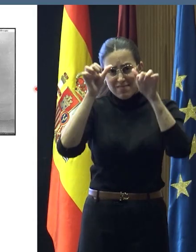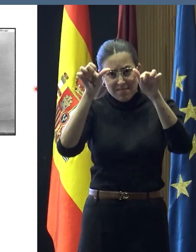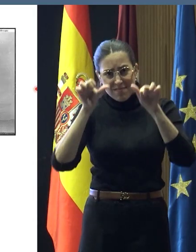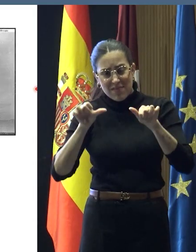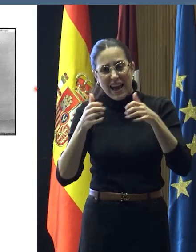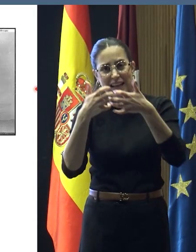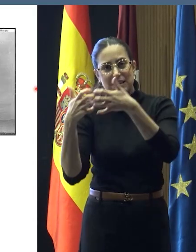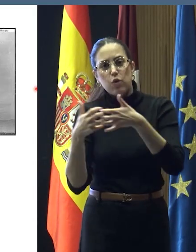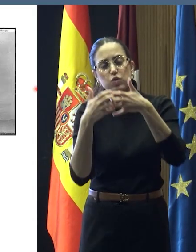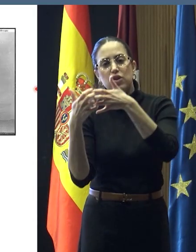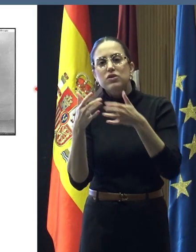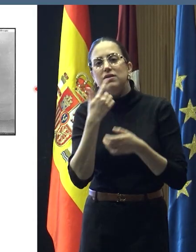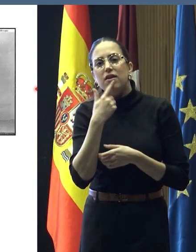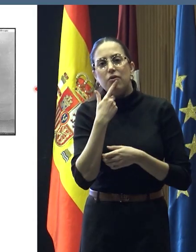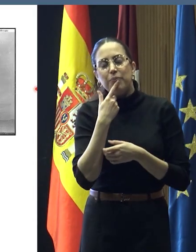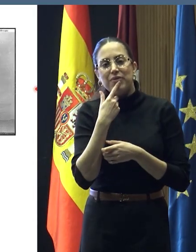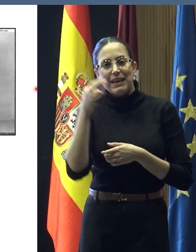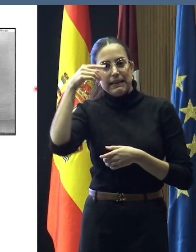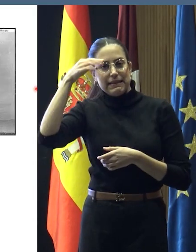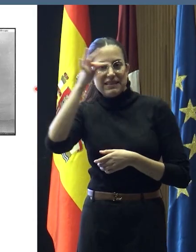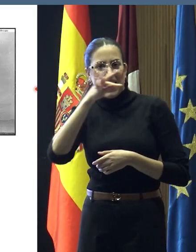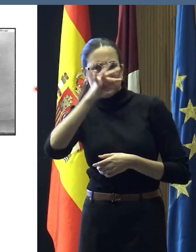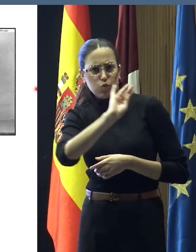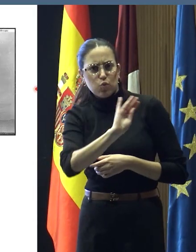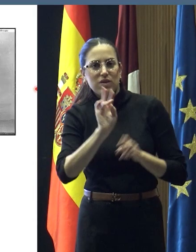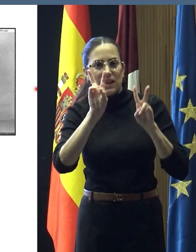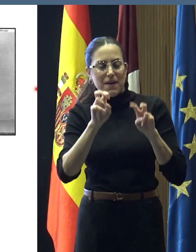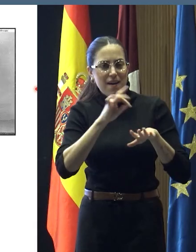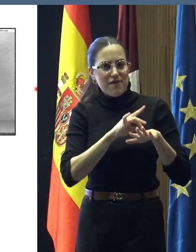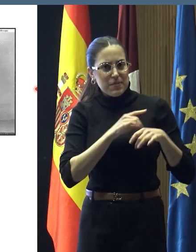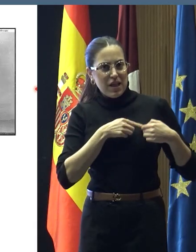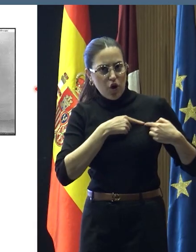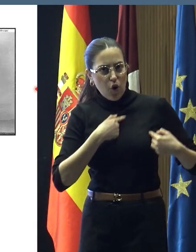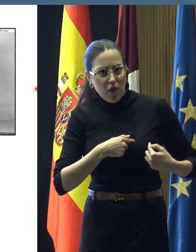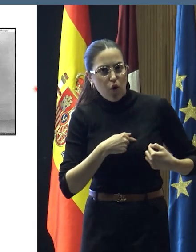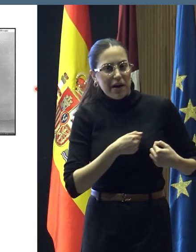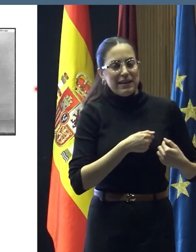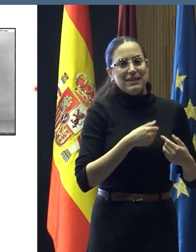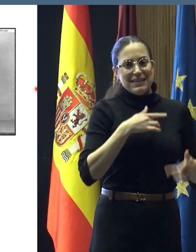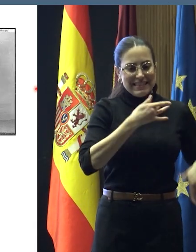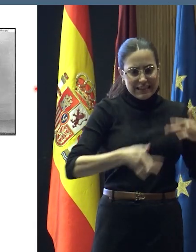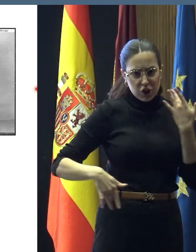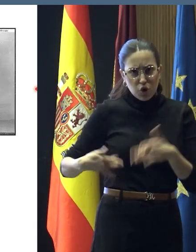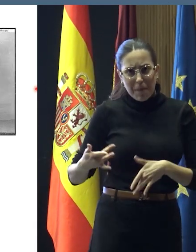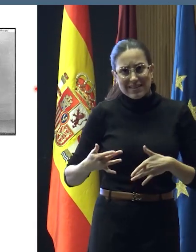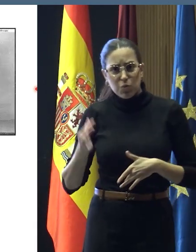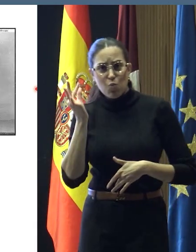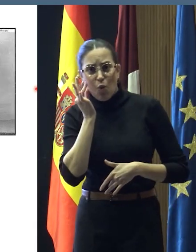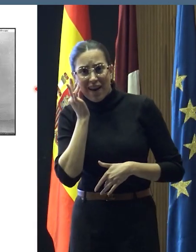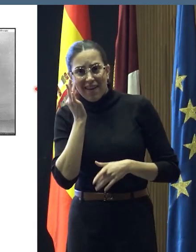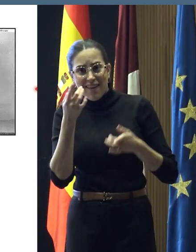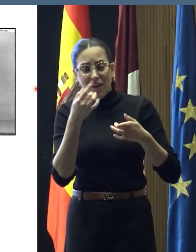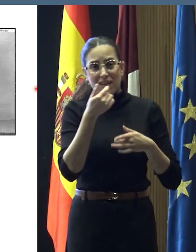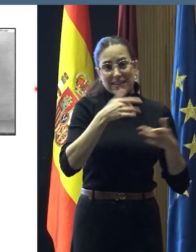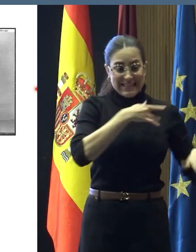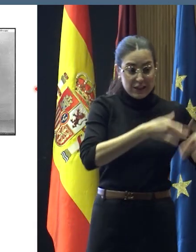tesis afirmó que las enfermedades del corazón se presentan con síntomas tan diferentes en la mujer que a menudo pasan